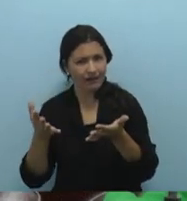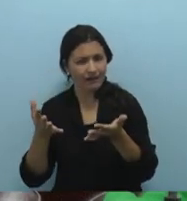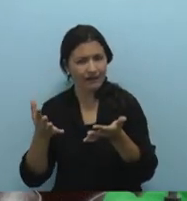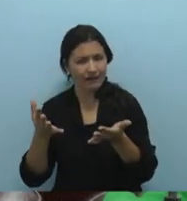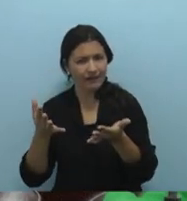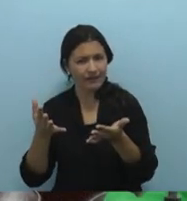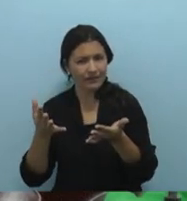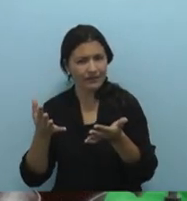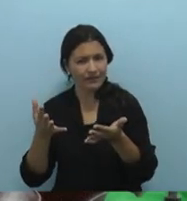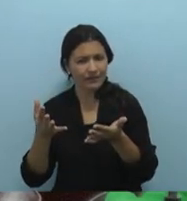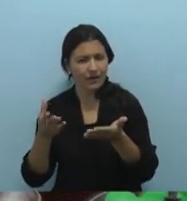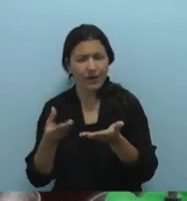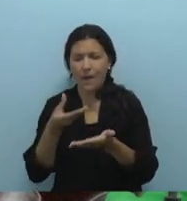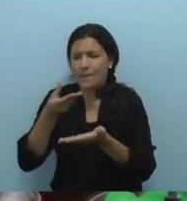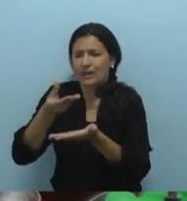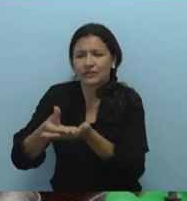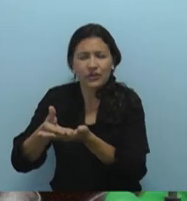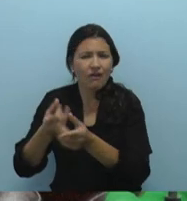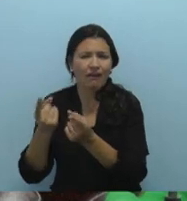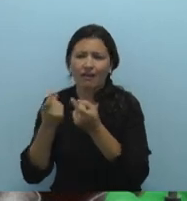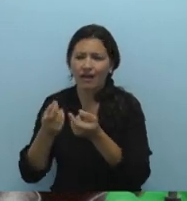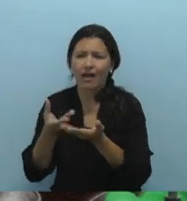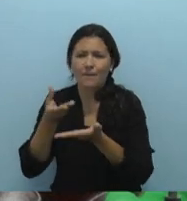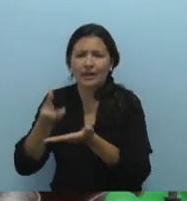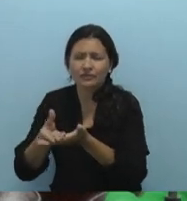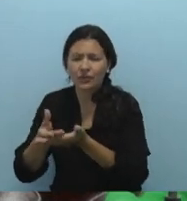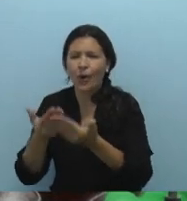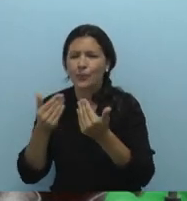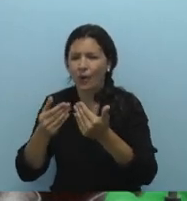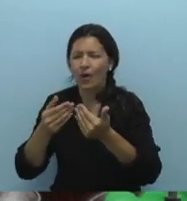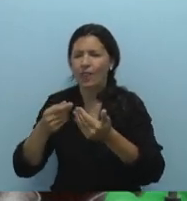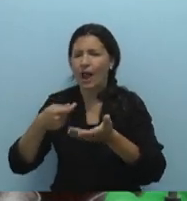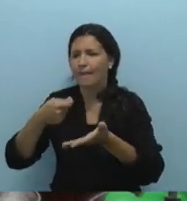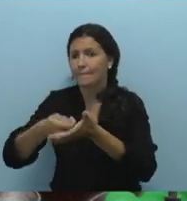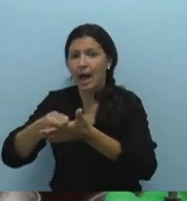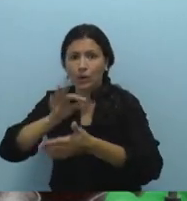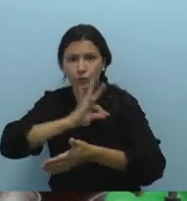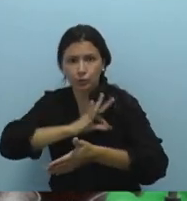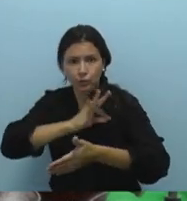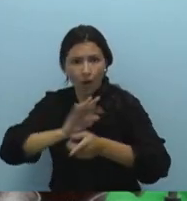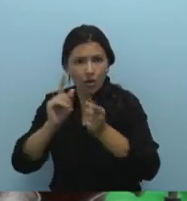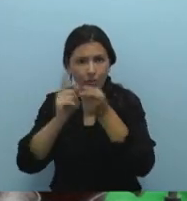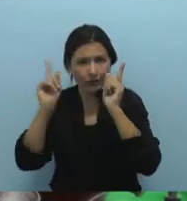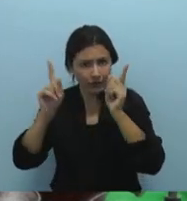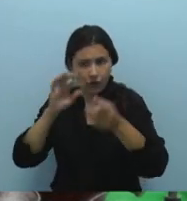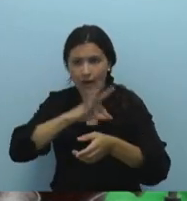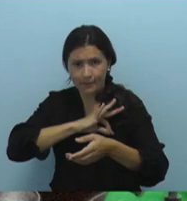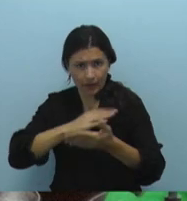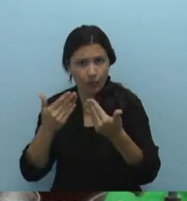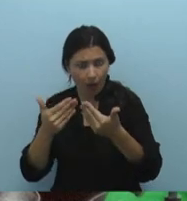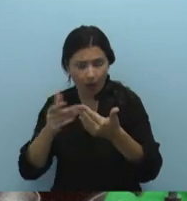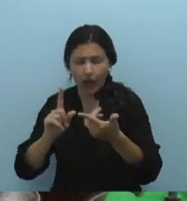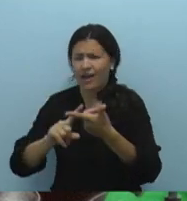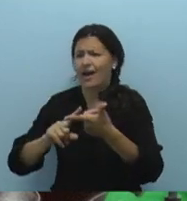la inversión en las universidades y en los sueldos de los docentes y la defensa por los salarios y por la